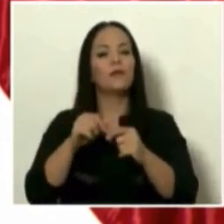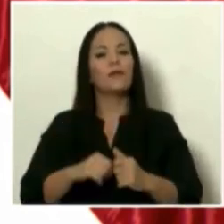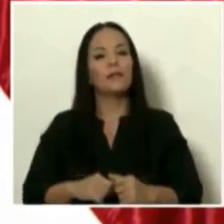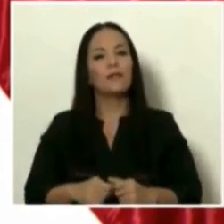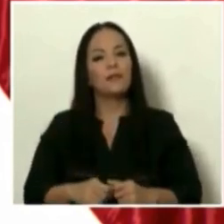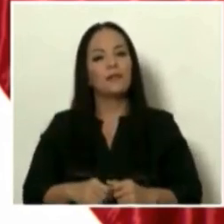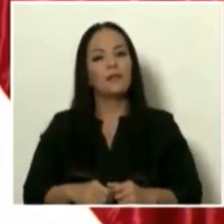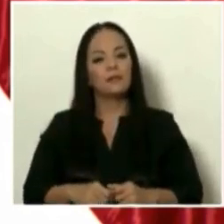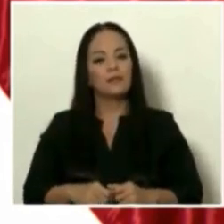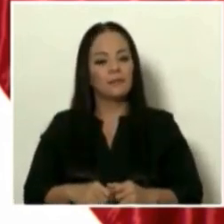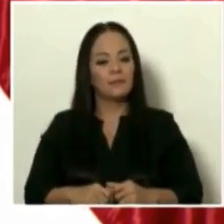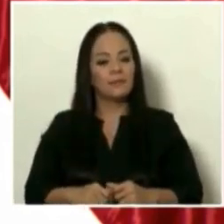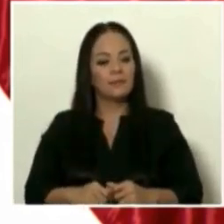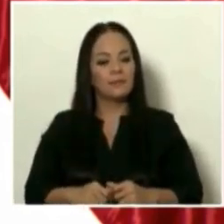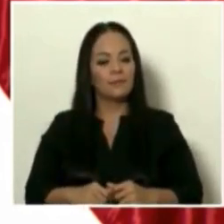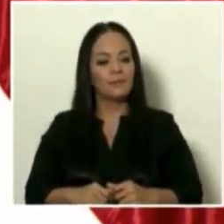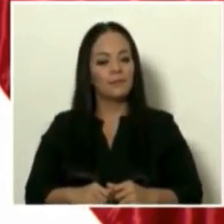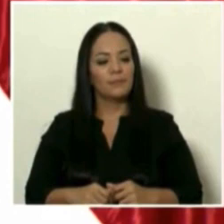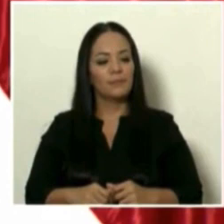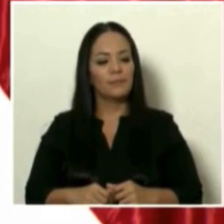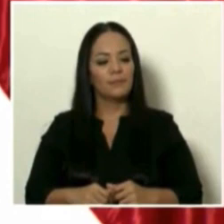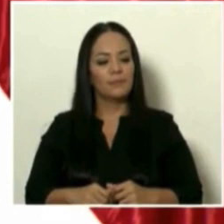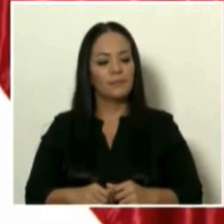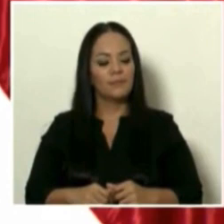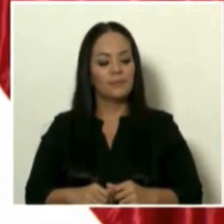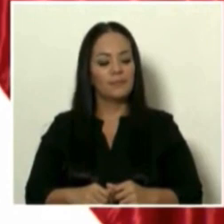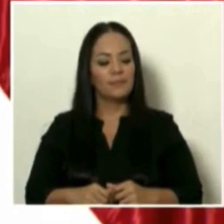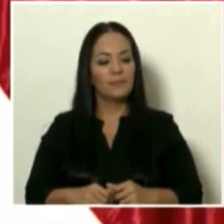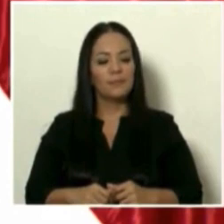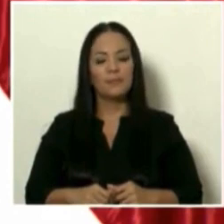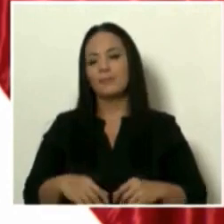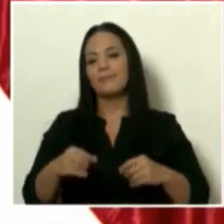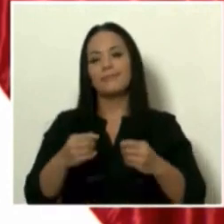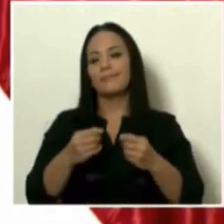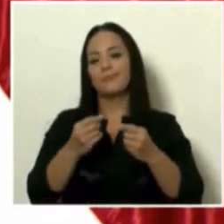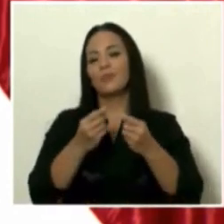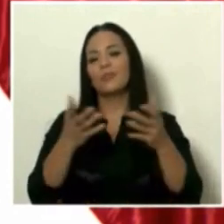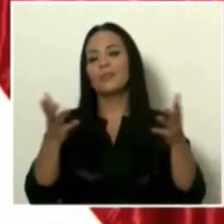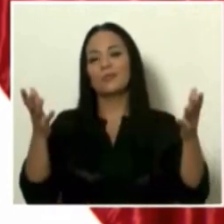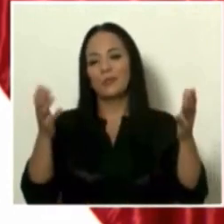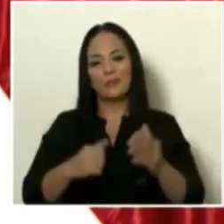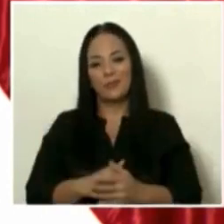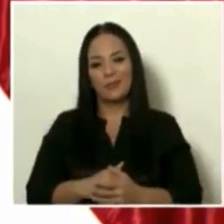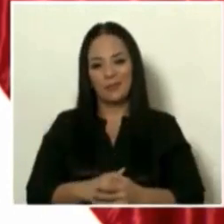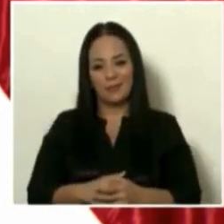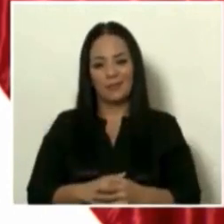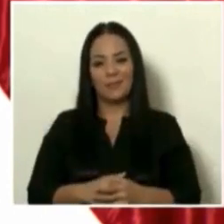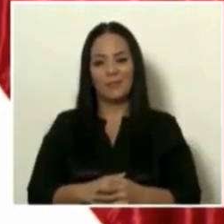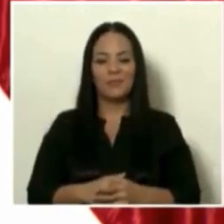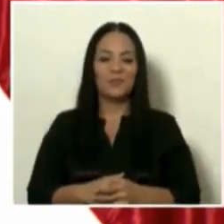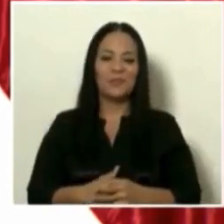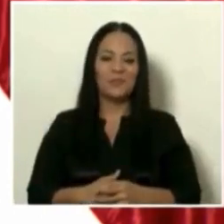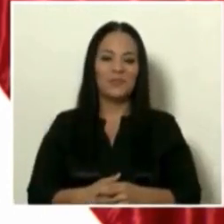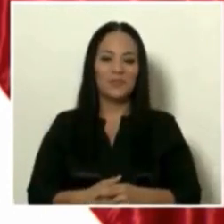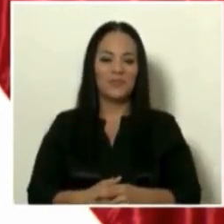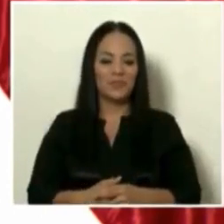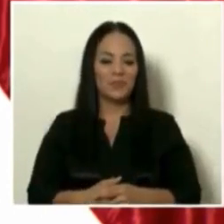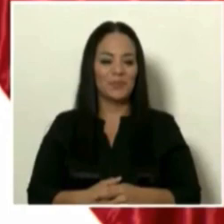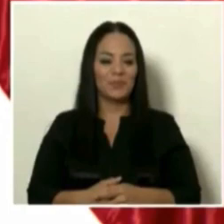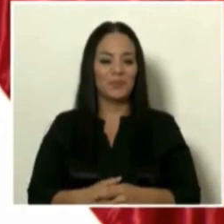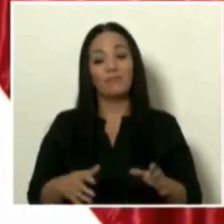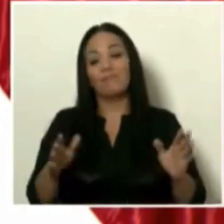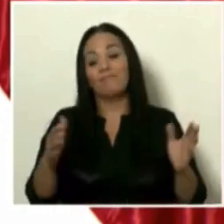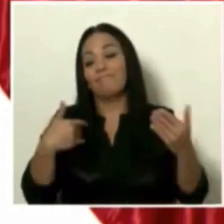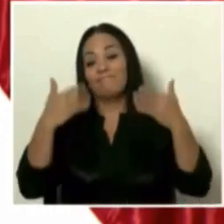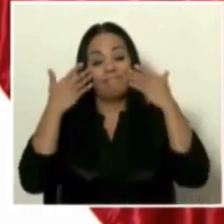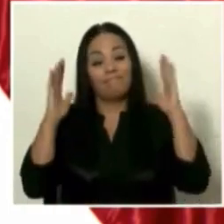a tantas cosas, Bueno, mejor ese. Entonces, yo no